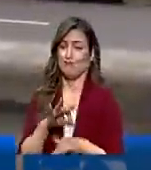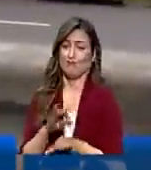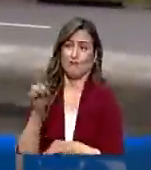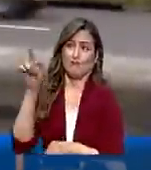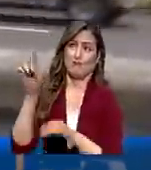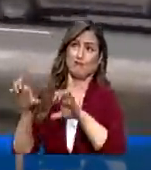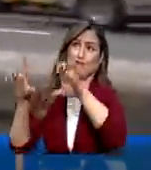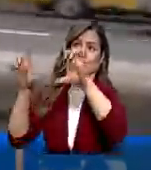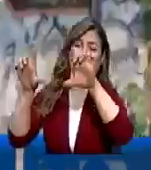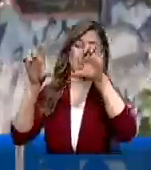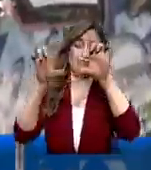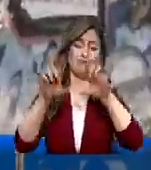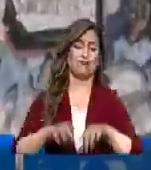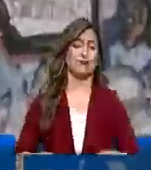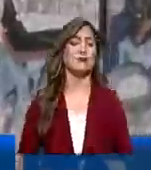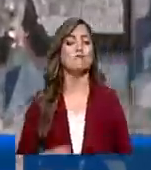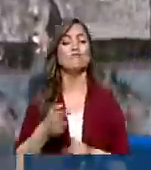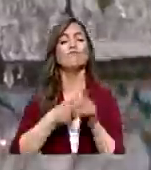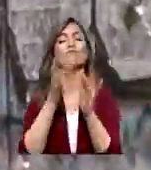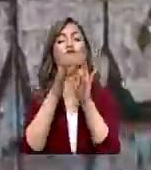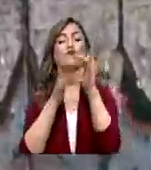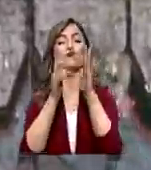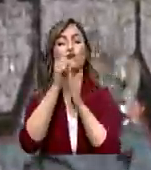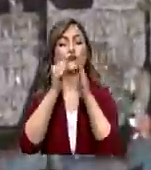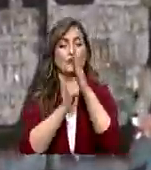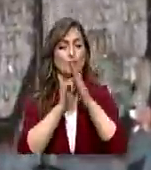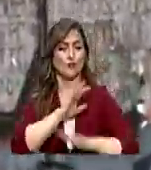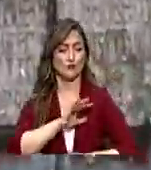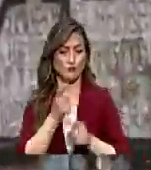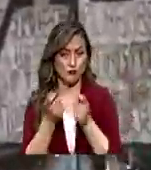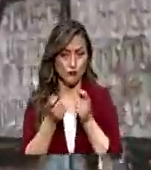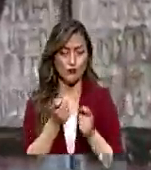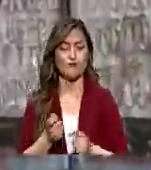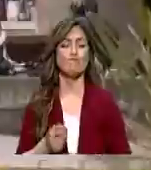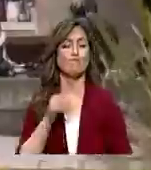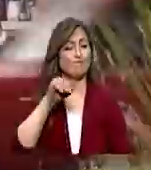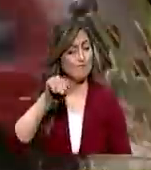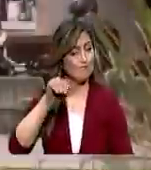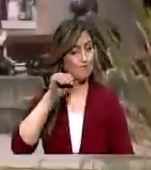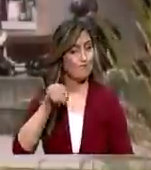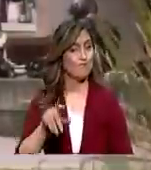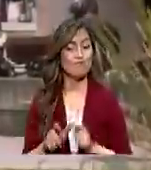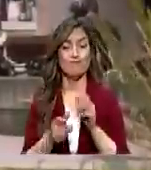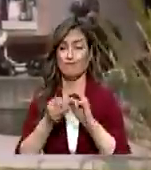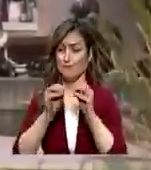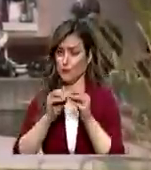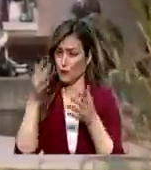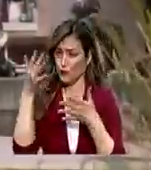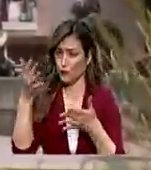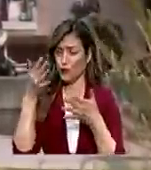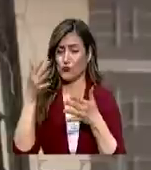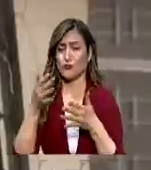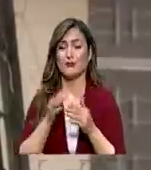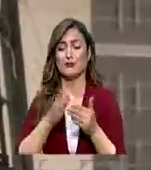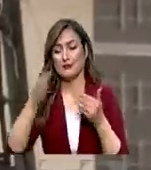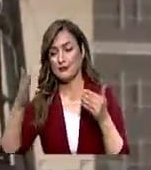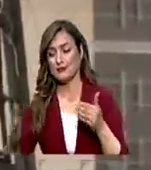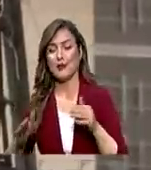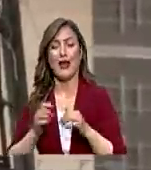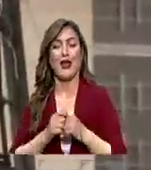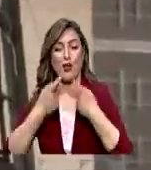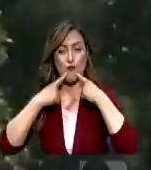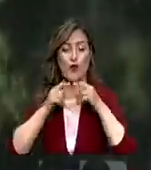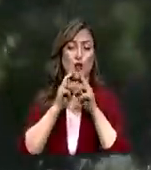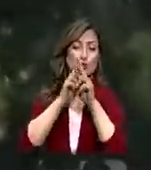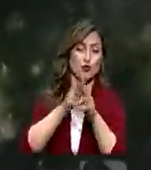deberían estar ya tampoco aquí. En abril fue la Agencia Metropolitana de Control que advirtió que los partidos políticos tendrán 10 días desde el anuncio de